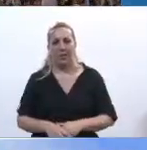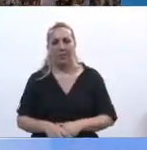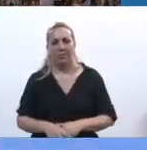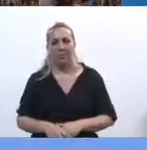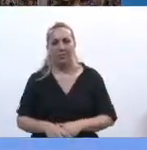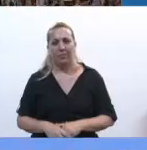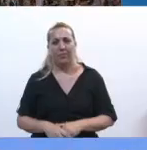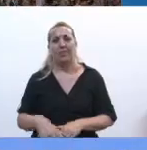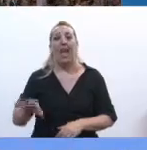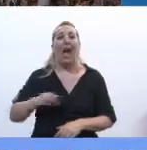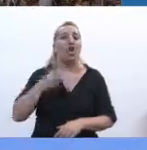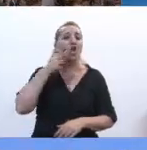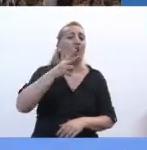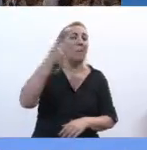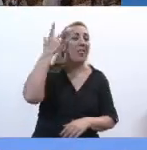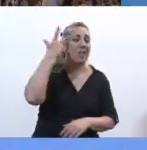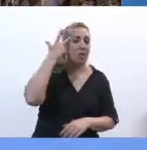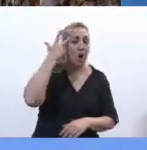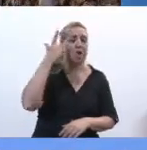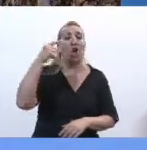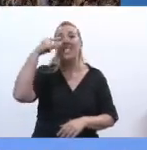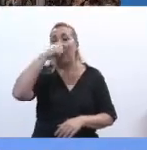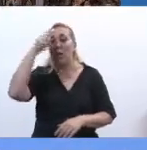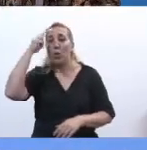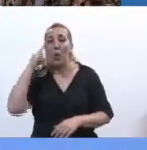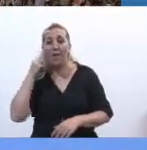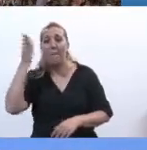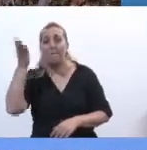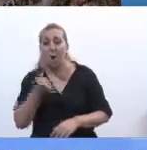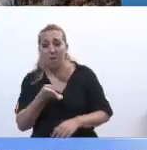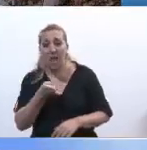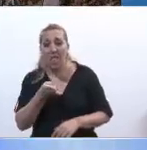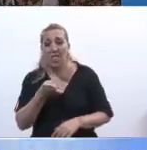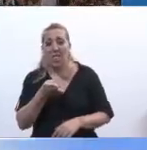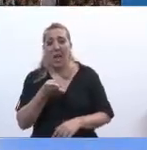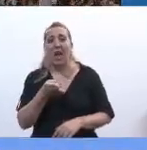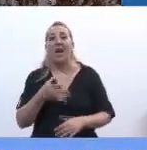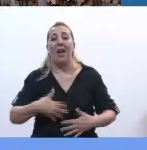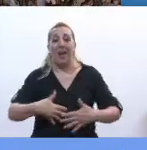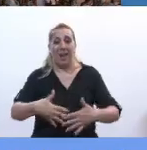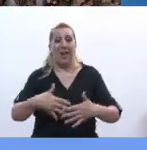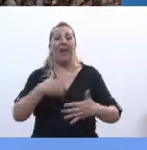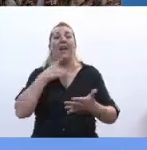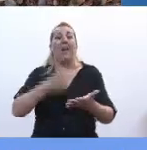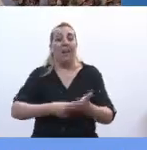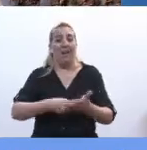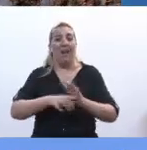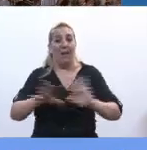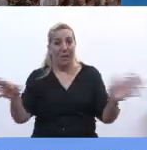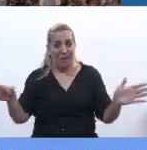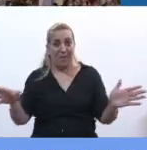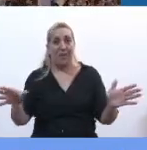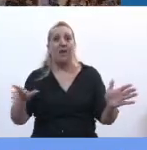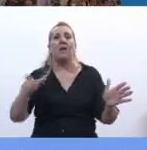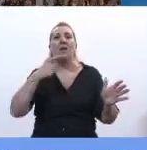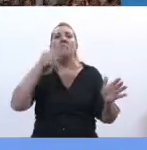el 2010 2018 el 79 por ciento esa introducción legal de más o se dio en el primer trimestre lo primero